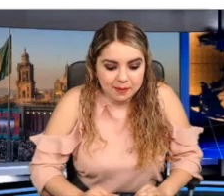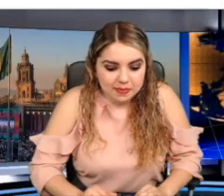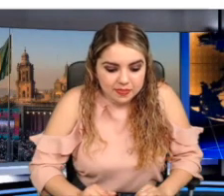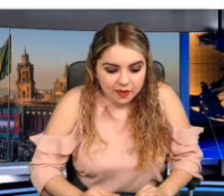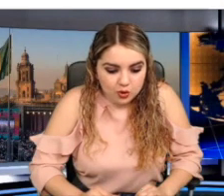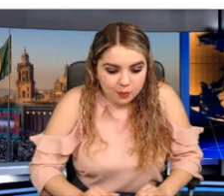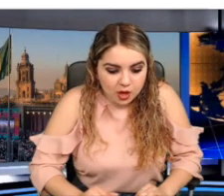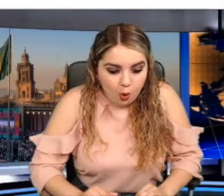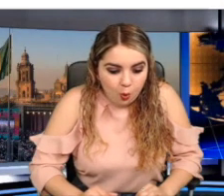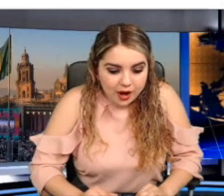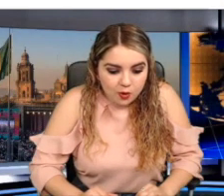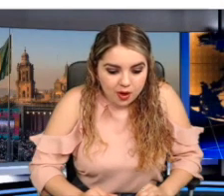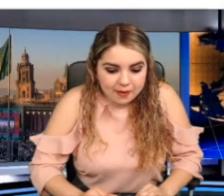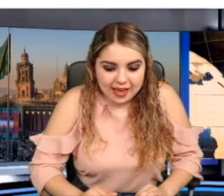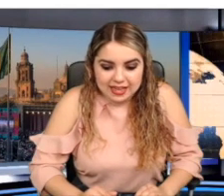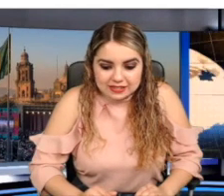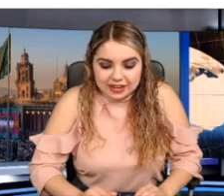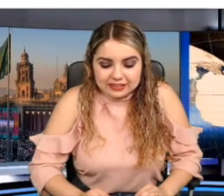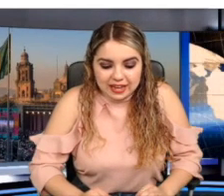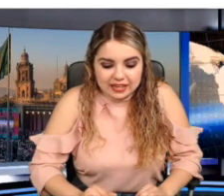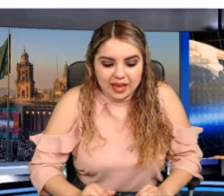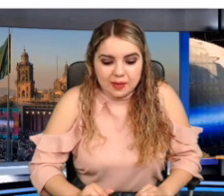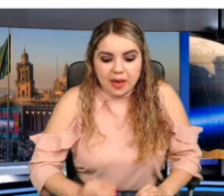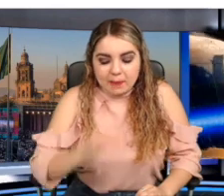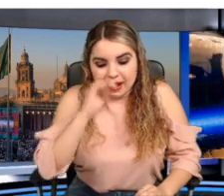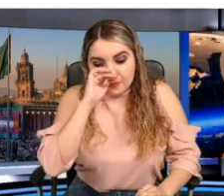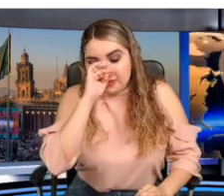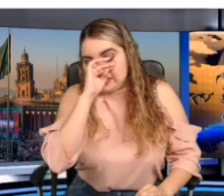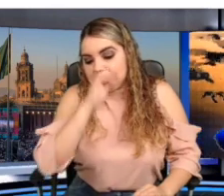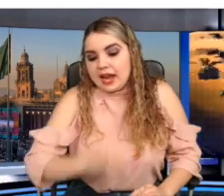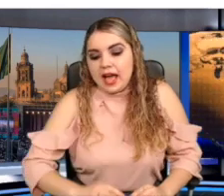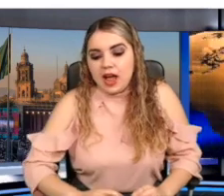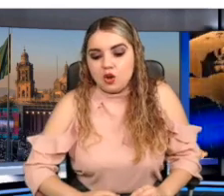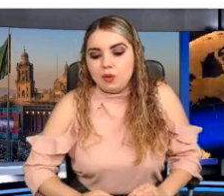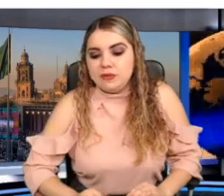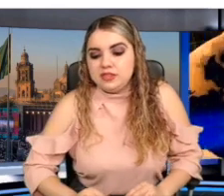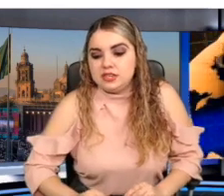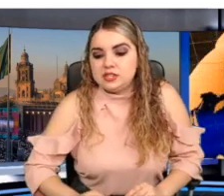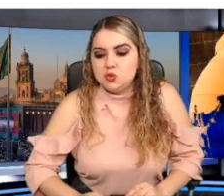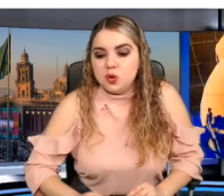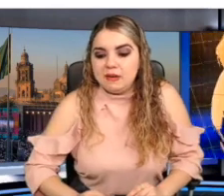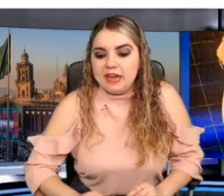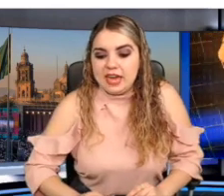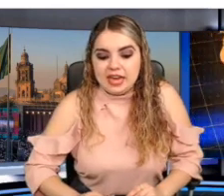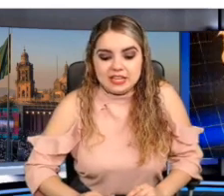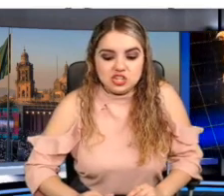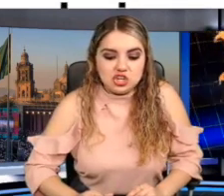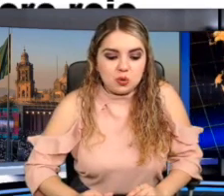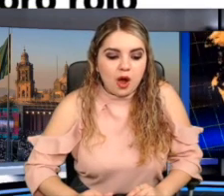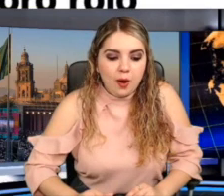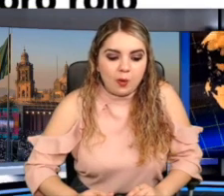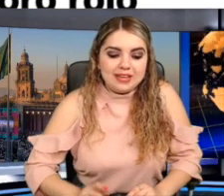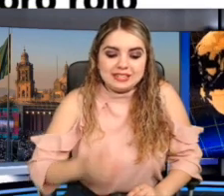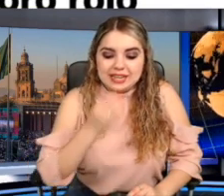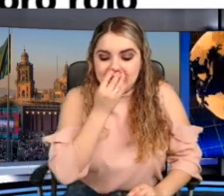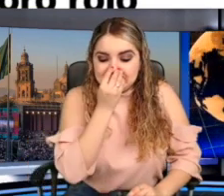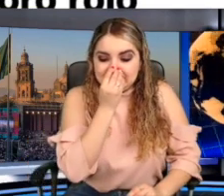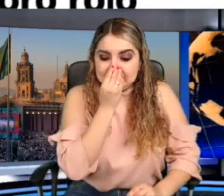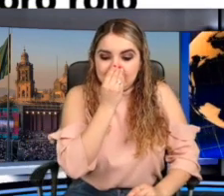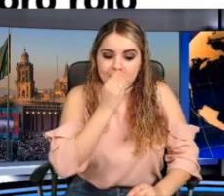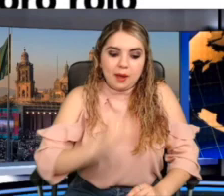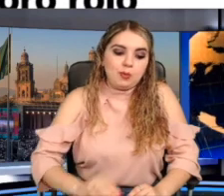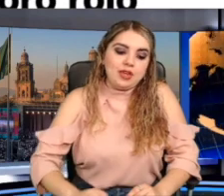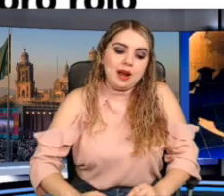está implementando una nueva estrategia para vencer al COVID-19 en Chihuahua. Esta será